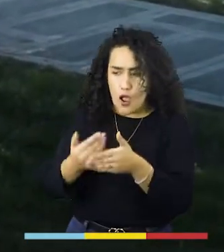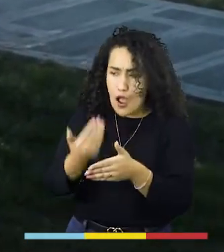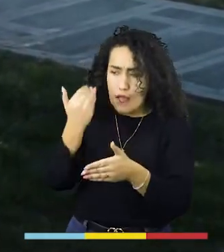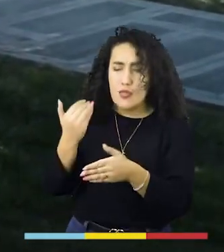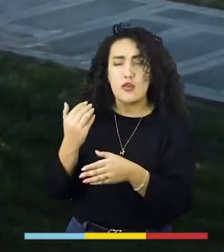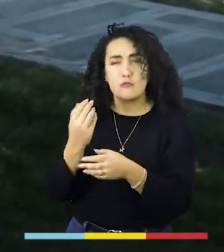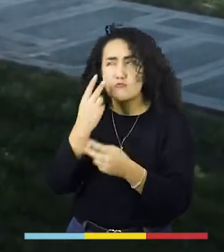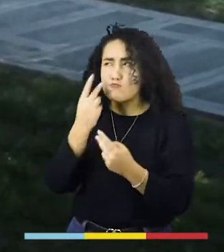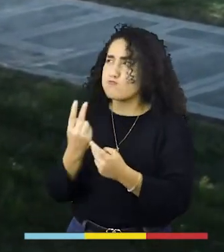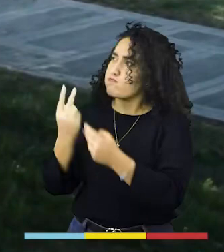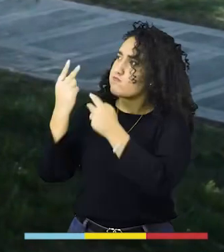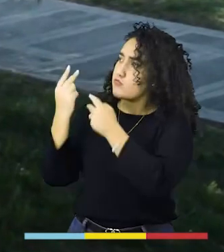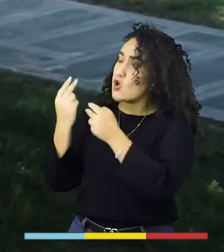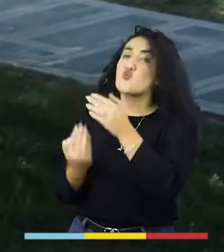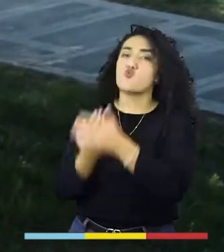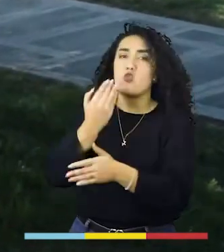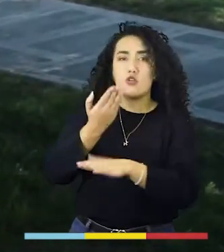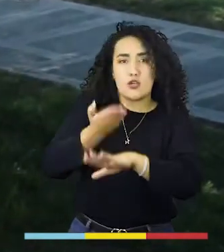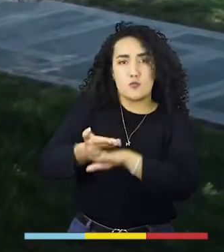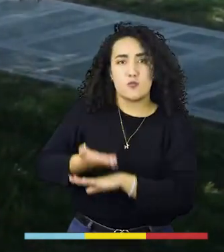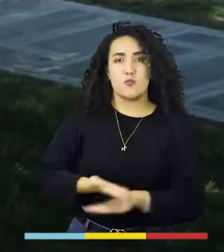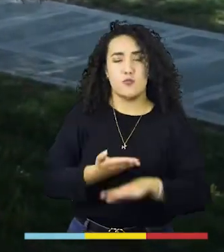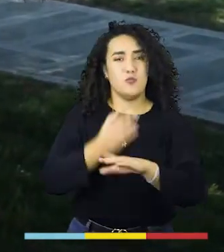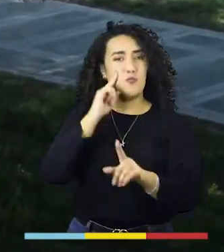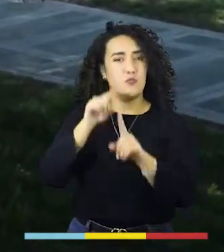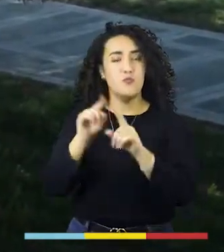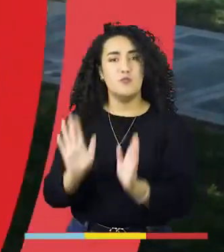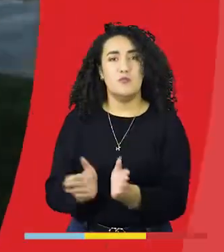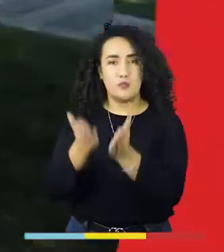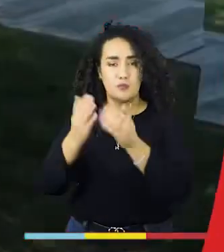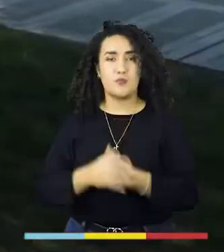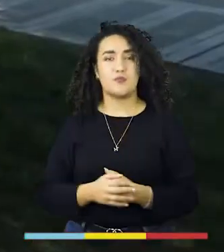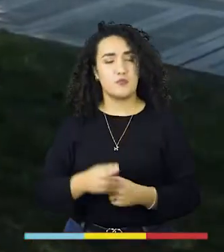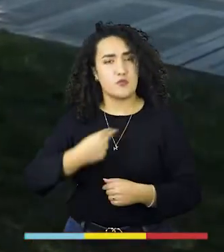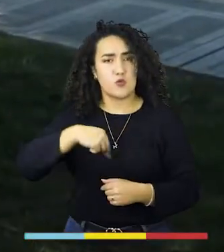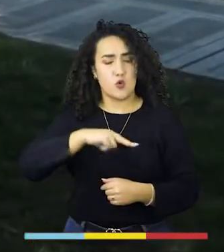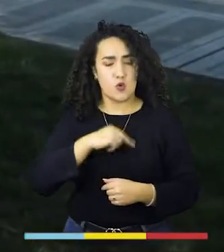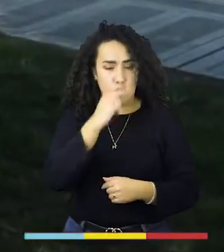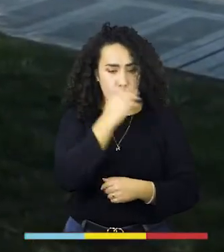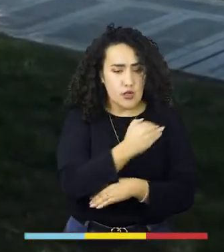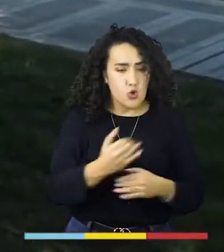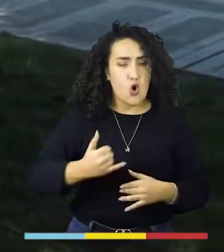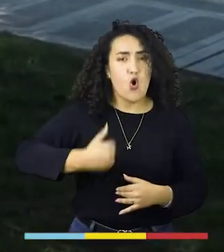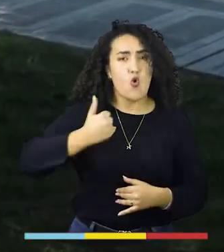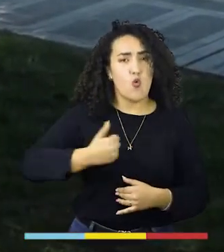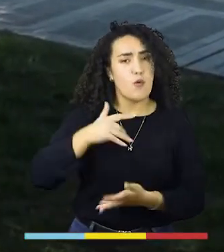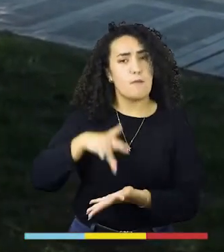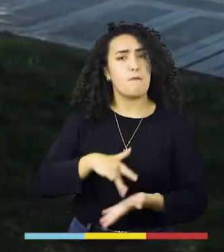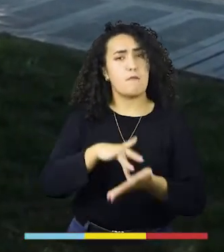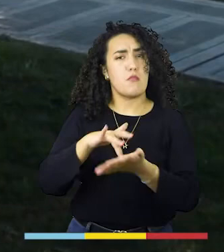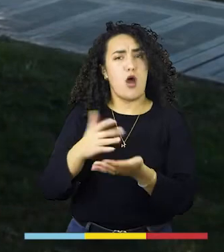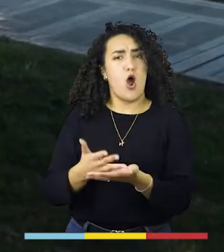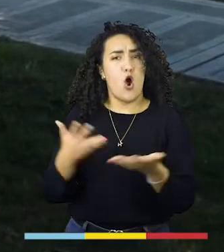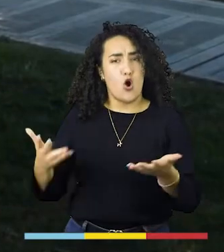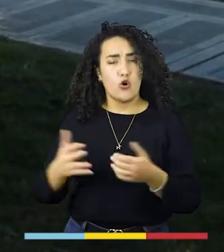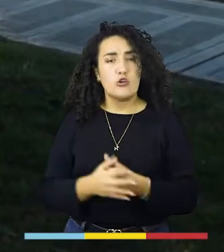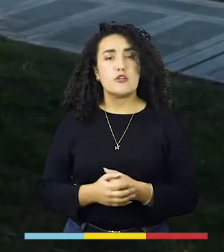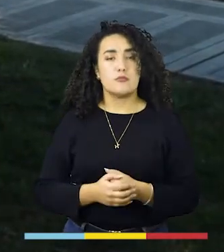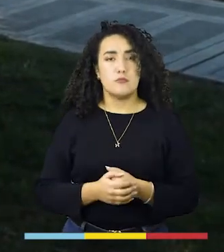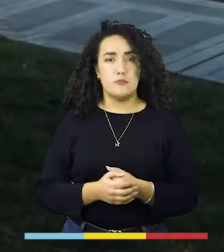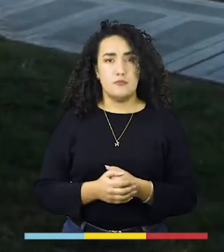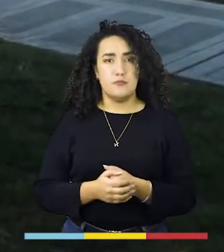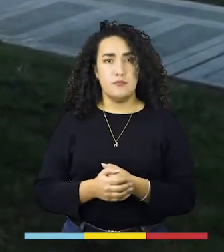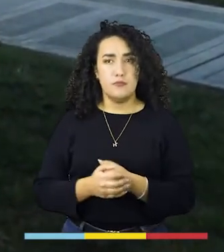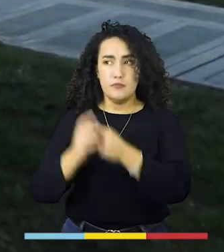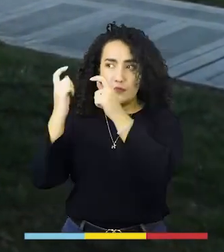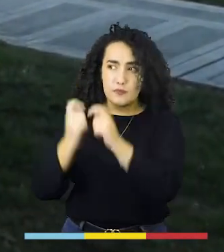procesos anteriores y damos nuevas propuestas para mejorar. Como nosotros, los niños, niñas, adolescentes y jóvenes, podemos